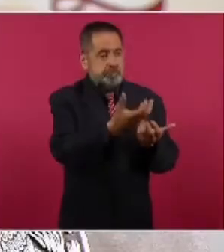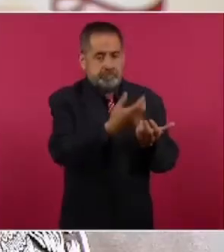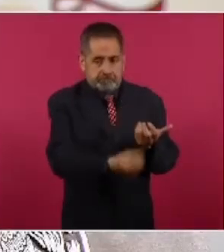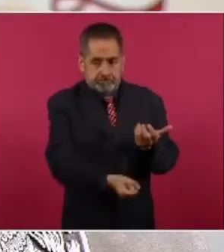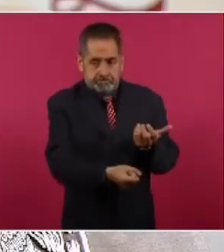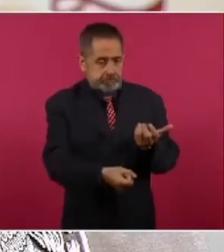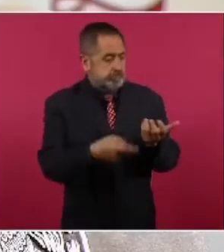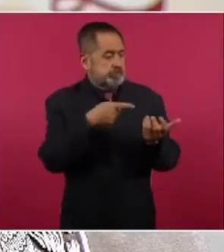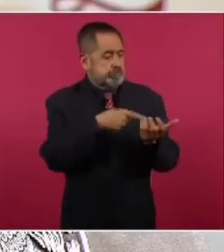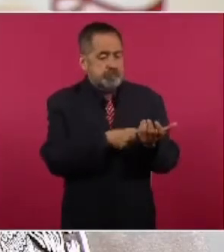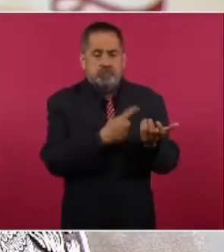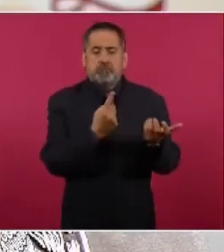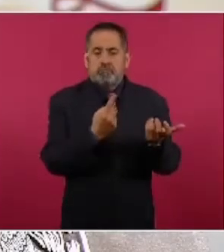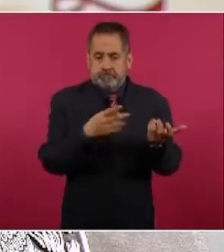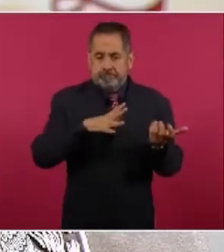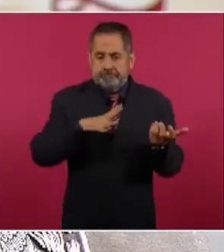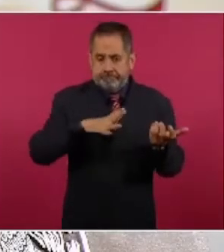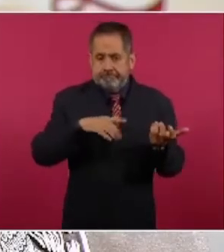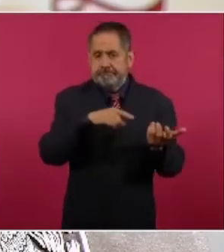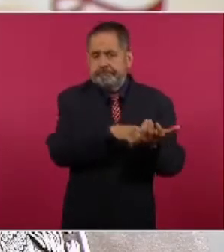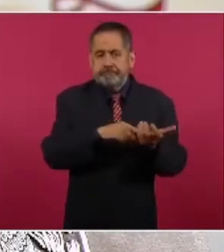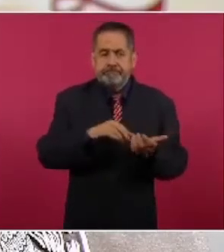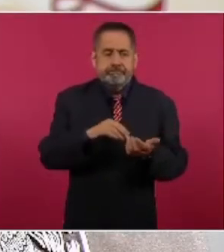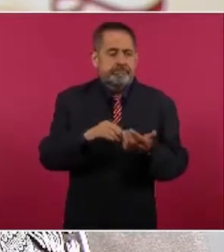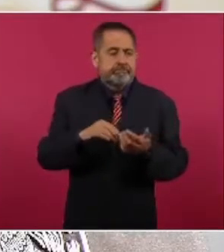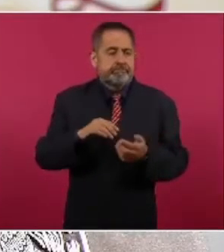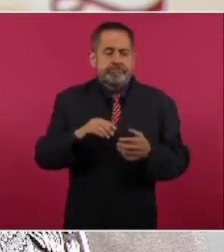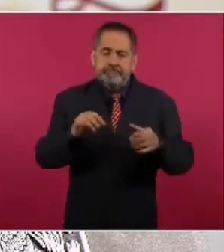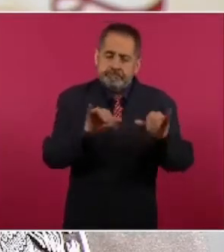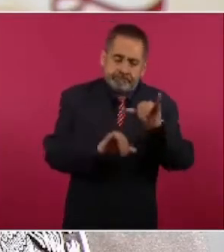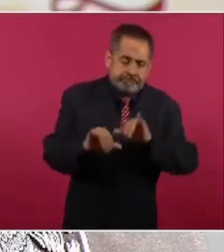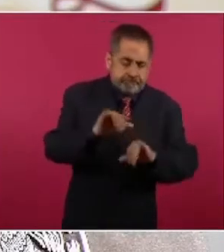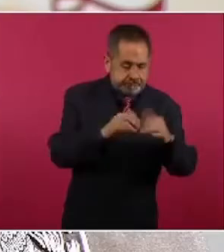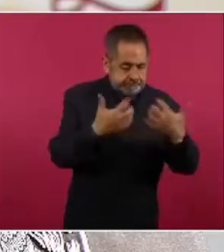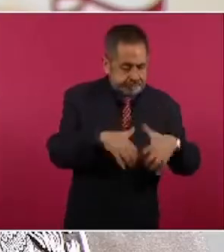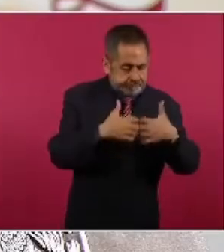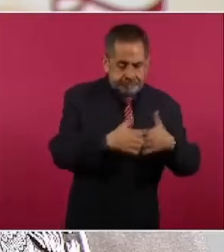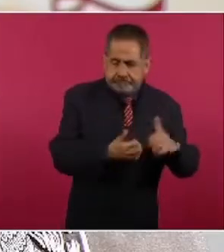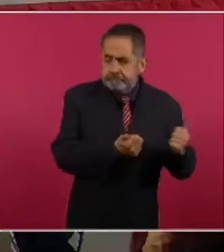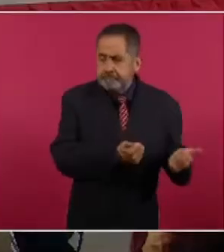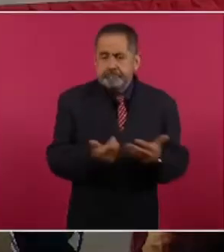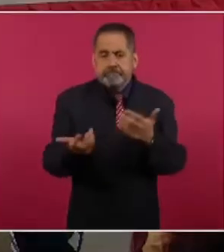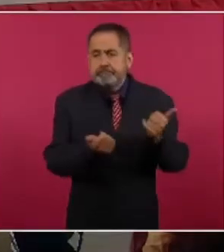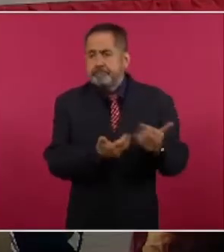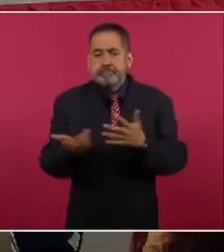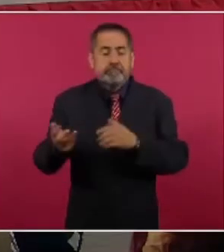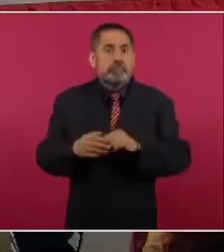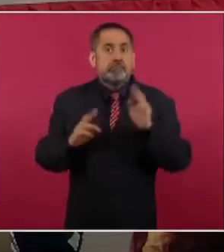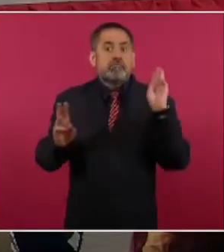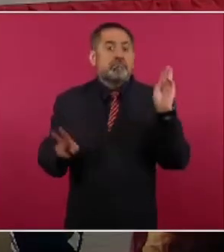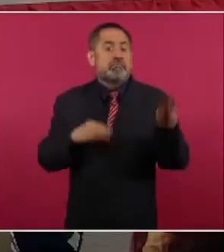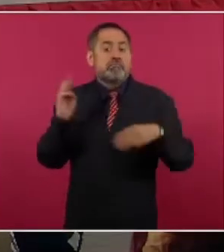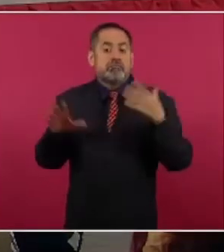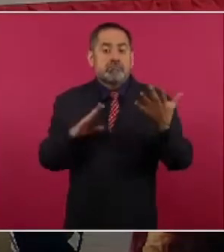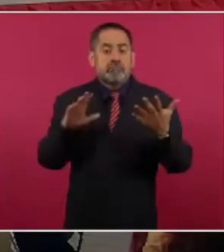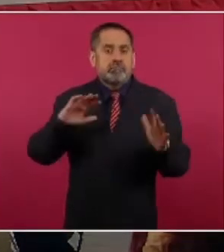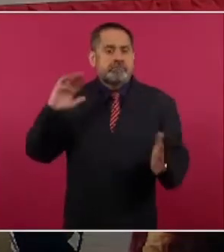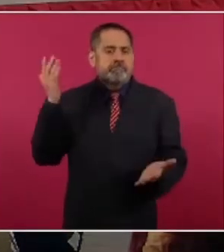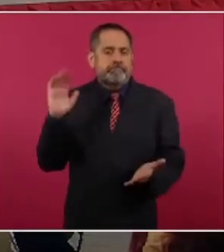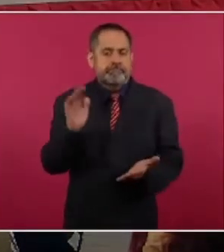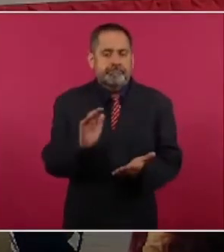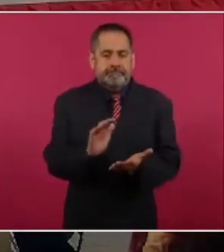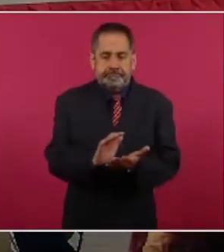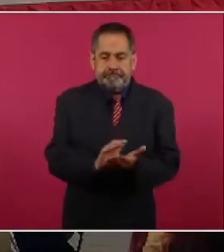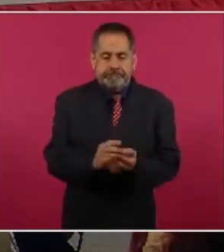compañía produce esta vacuna. Esto disminuyó el abastecimiento mundial de la vacuna, pero ya